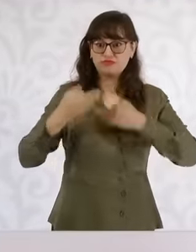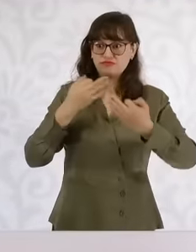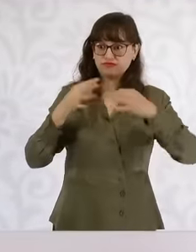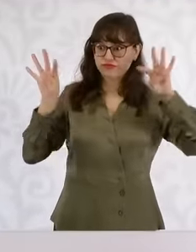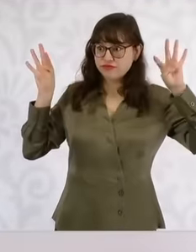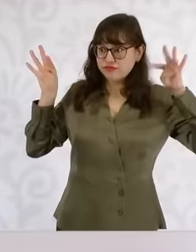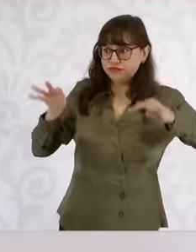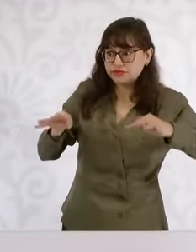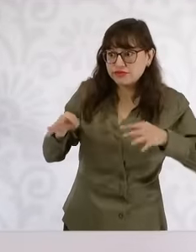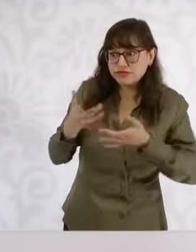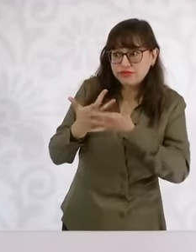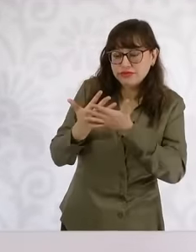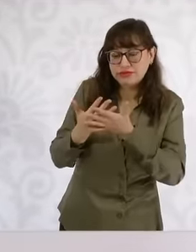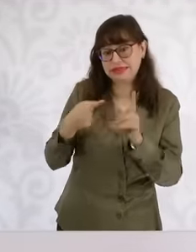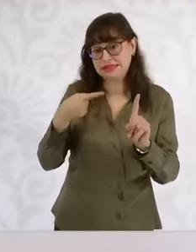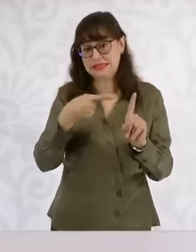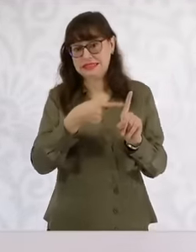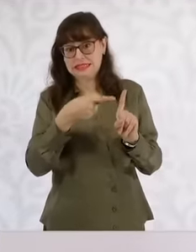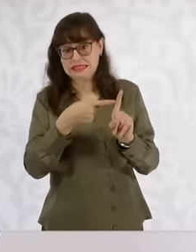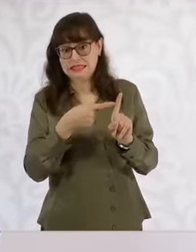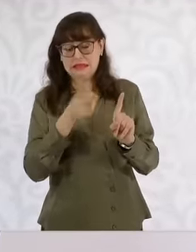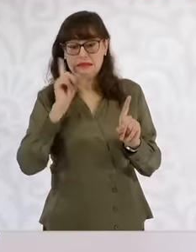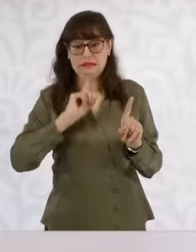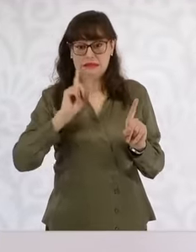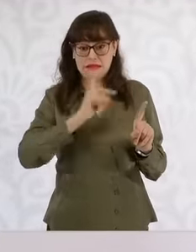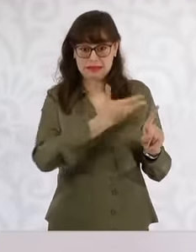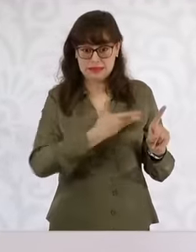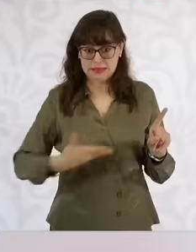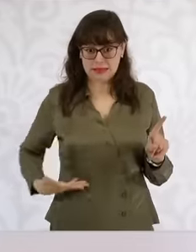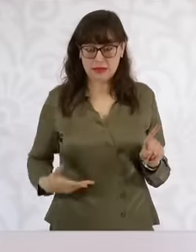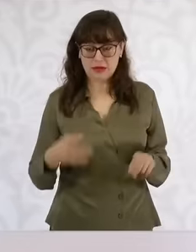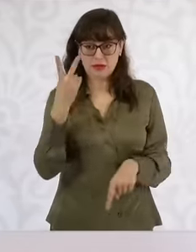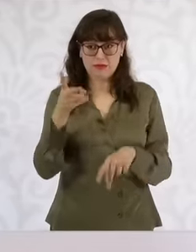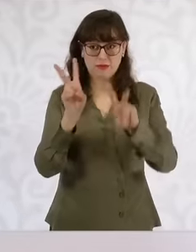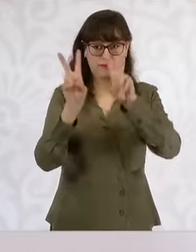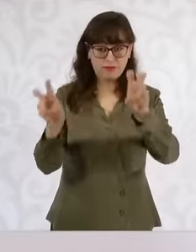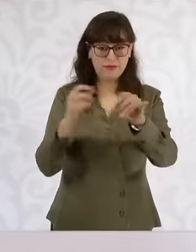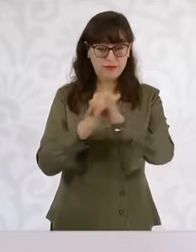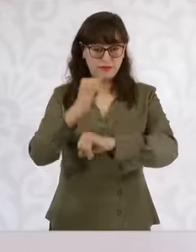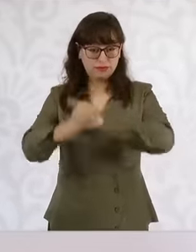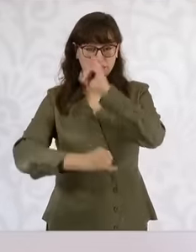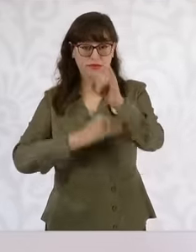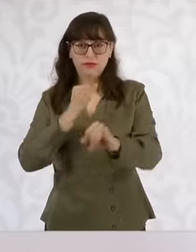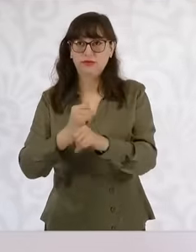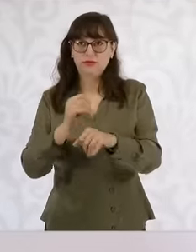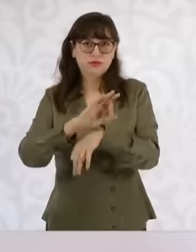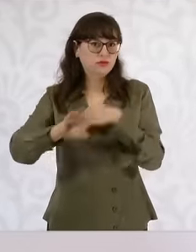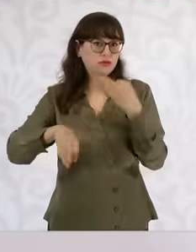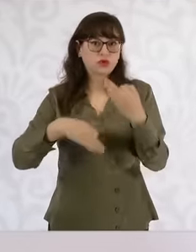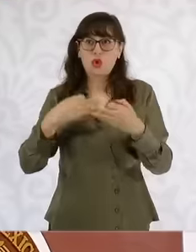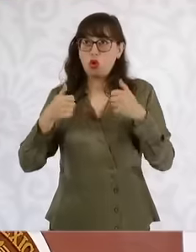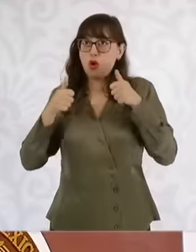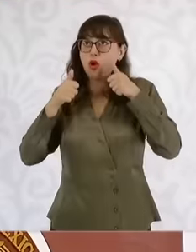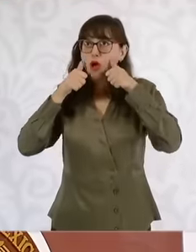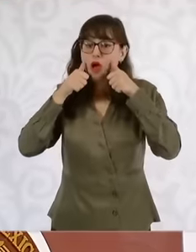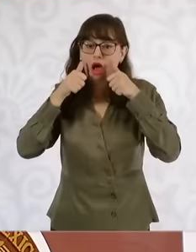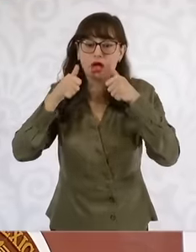que hará sobre temas fundamentales en el contexto internacional, pues será sin duda